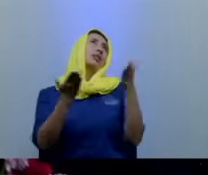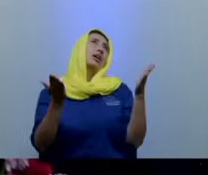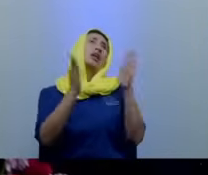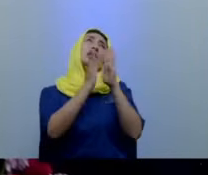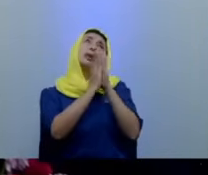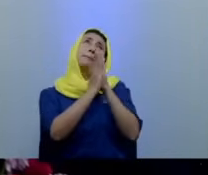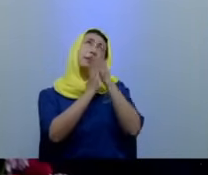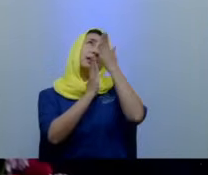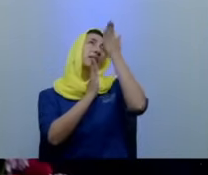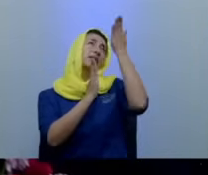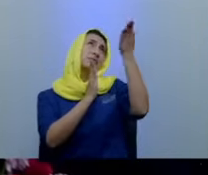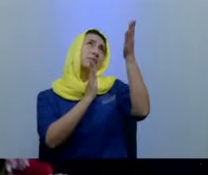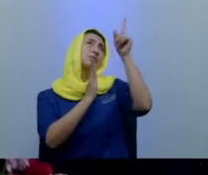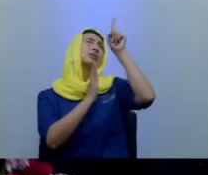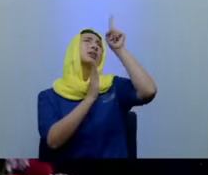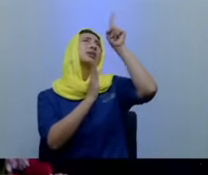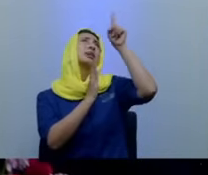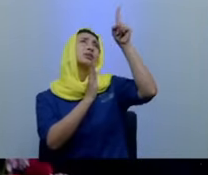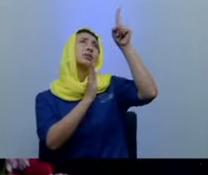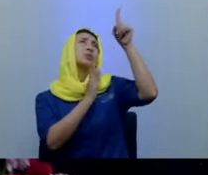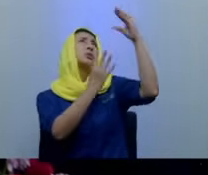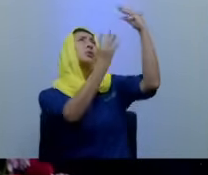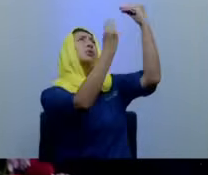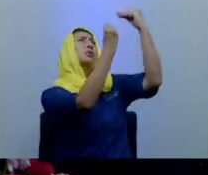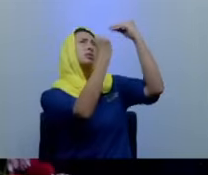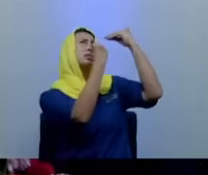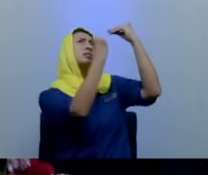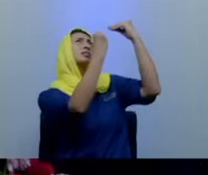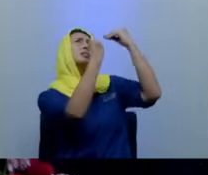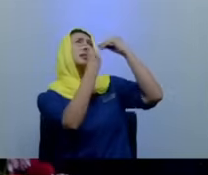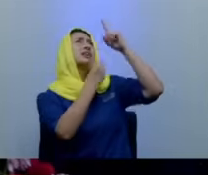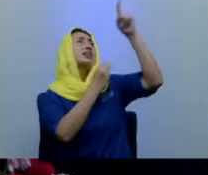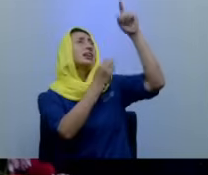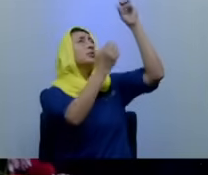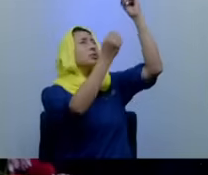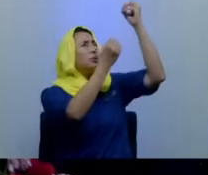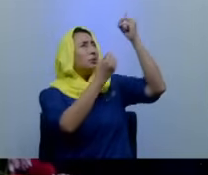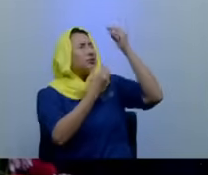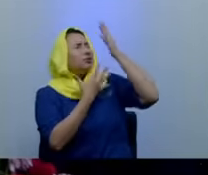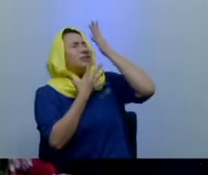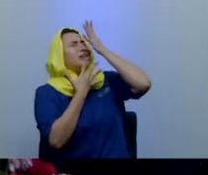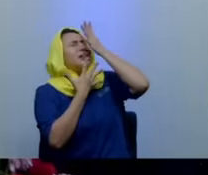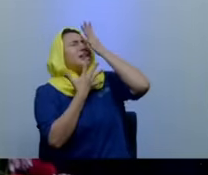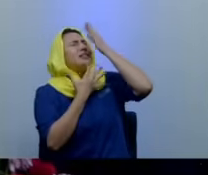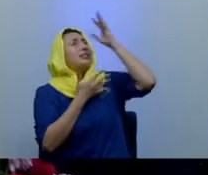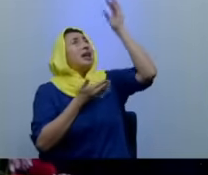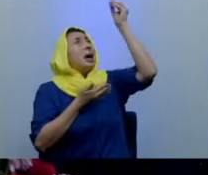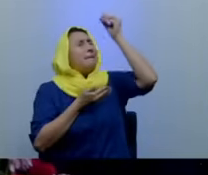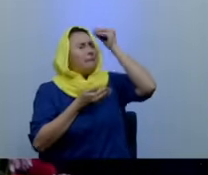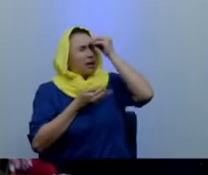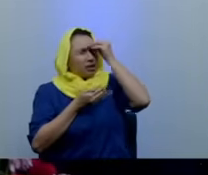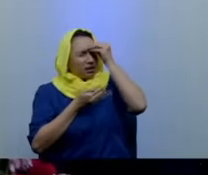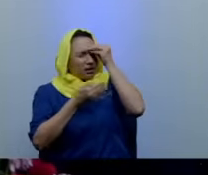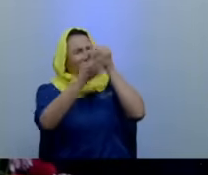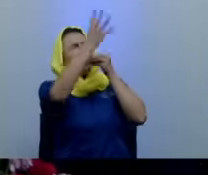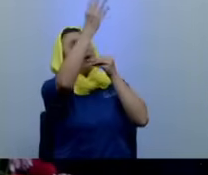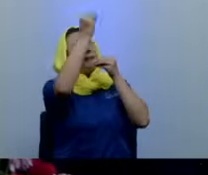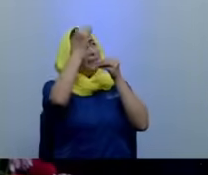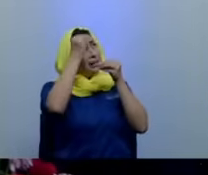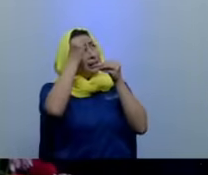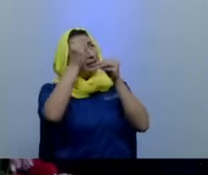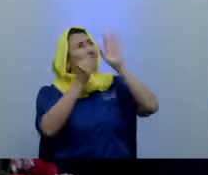suplicándote, Señor, que tengas a bien el derramar tu conocimiento, tu ciencia, tu sabiduría,